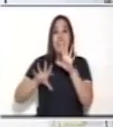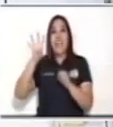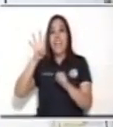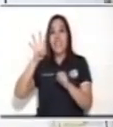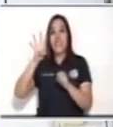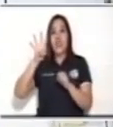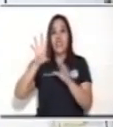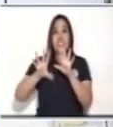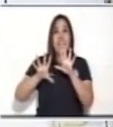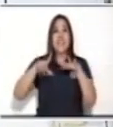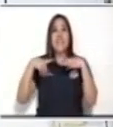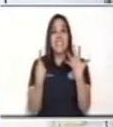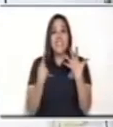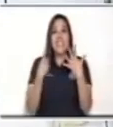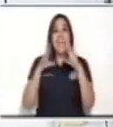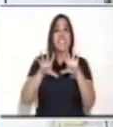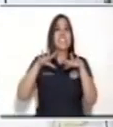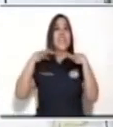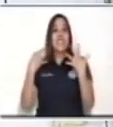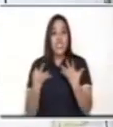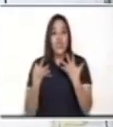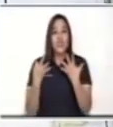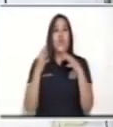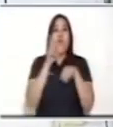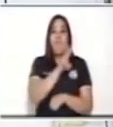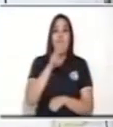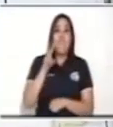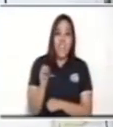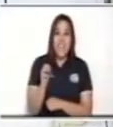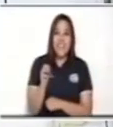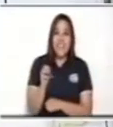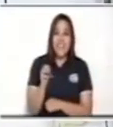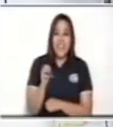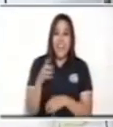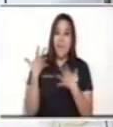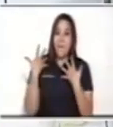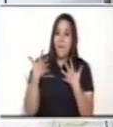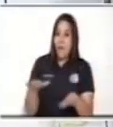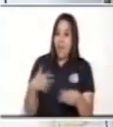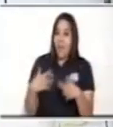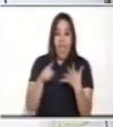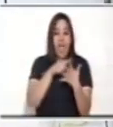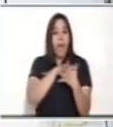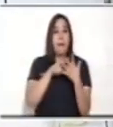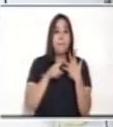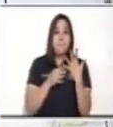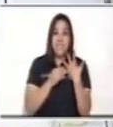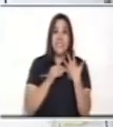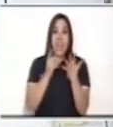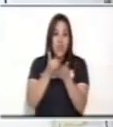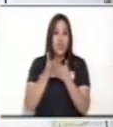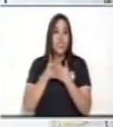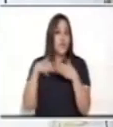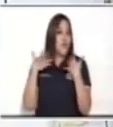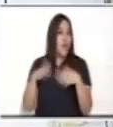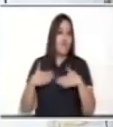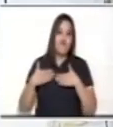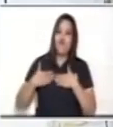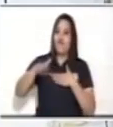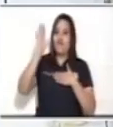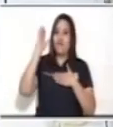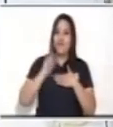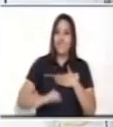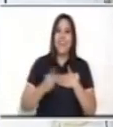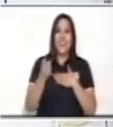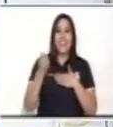catorce, dieciséis, dieciocho, veinte. ¡Wow! Nuestros dedos nos ayudaron a llegar más lejos. Otra